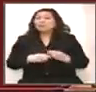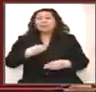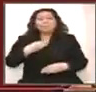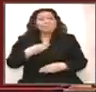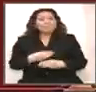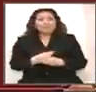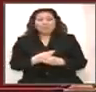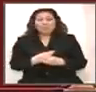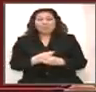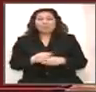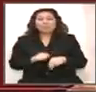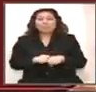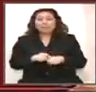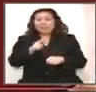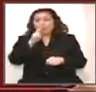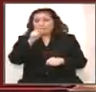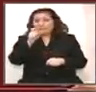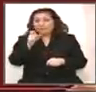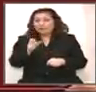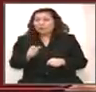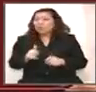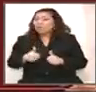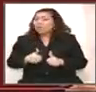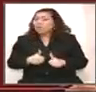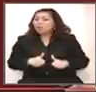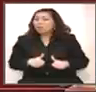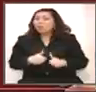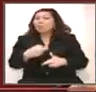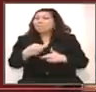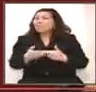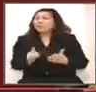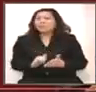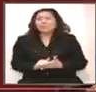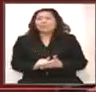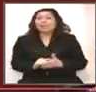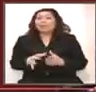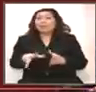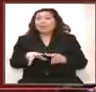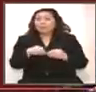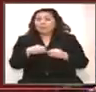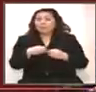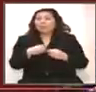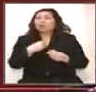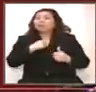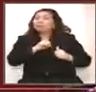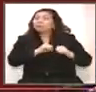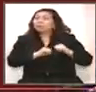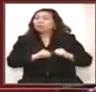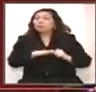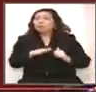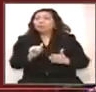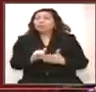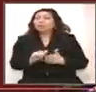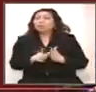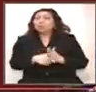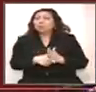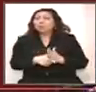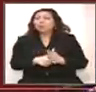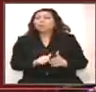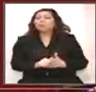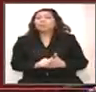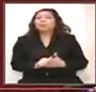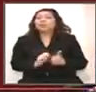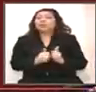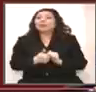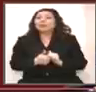mundo, la trata en el Perú sigue los mismos pasos del proceso: la captación de víctimas vulnerables que luego son transportadas